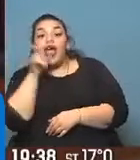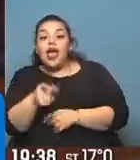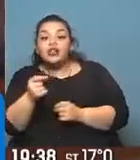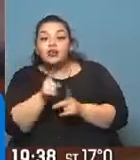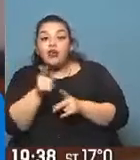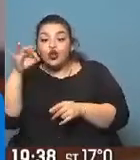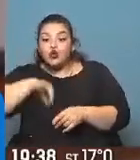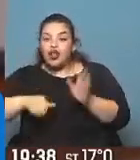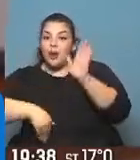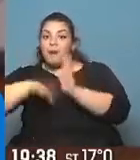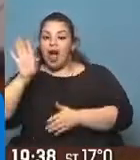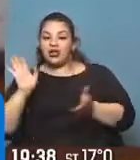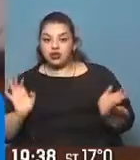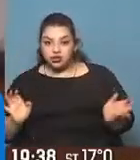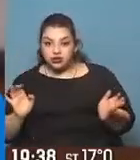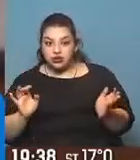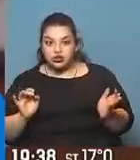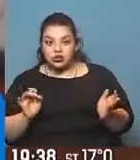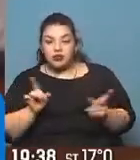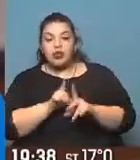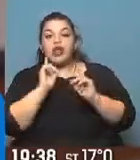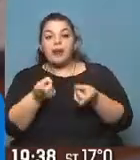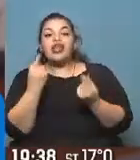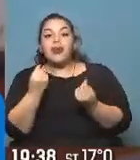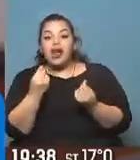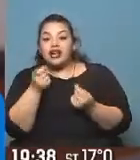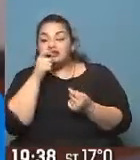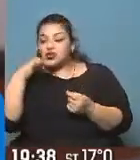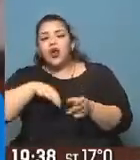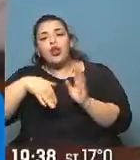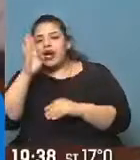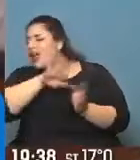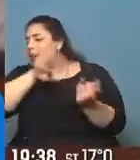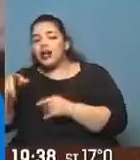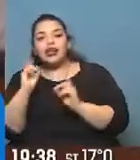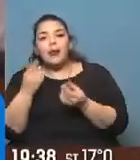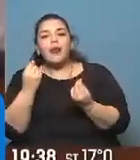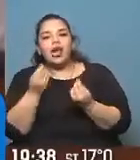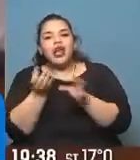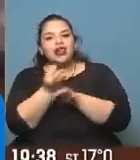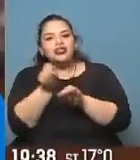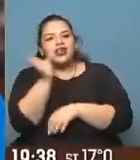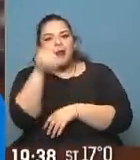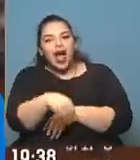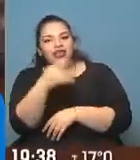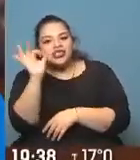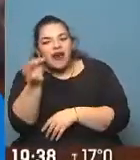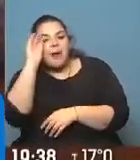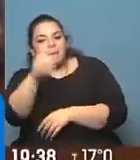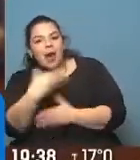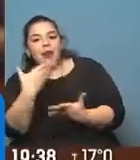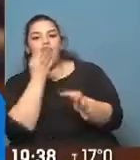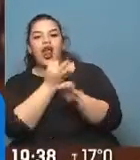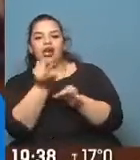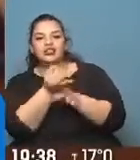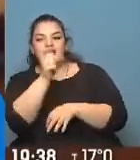que hay una mayor calidad educativa para quien para cada uno de nuestros chicos de nuestras chicas porque el objetivo de un ministro de educación